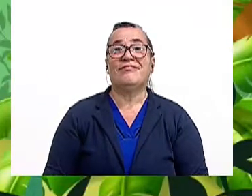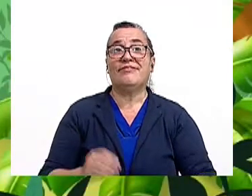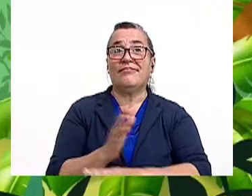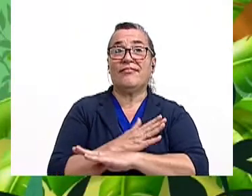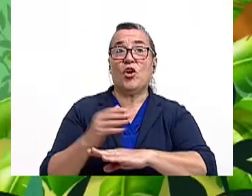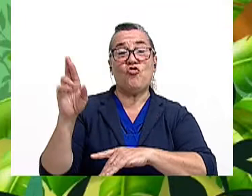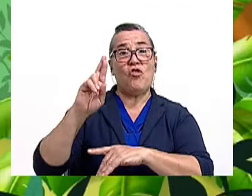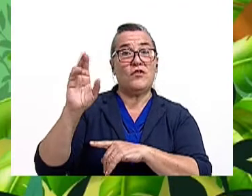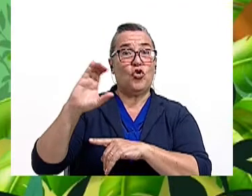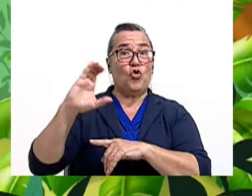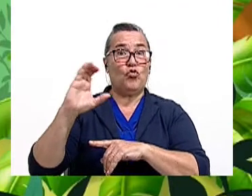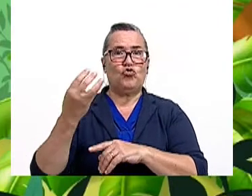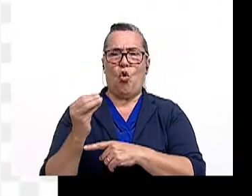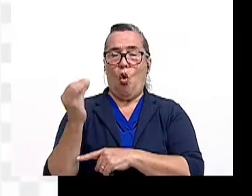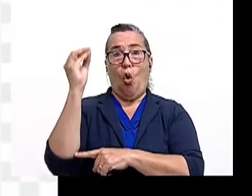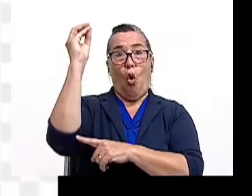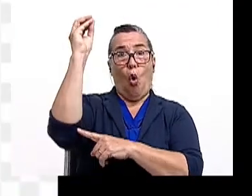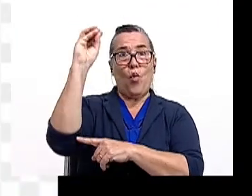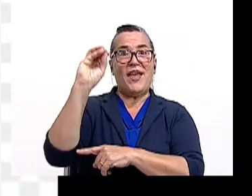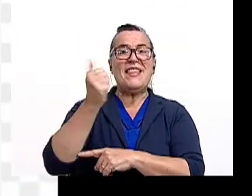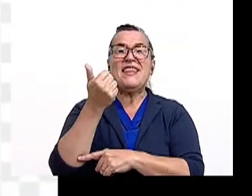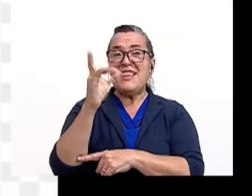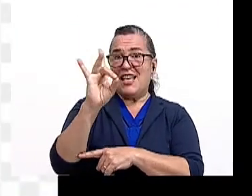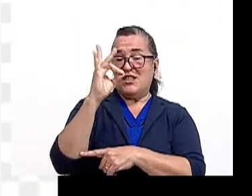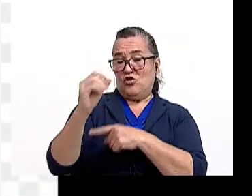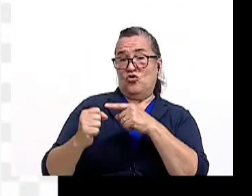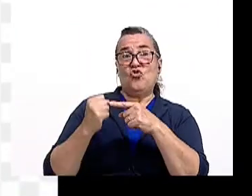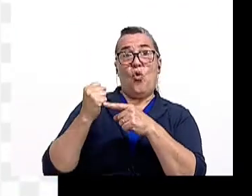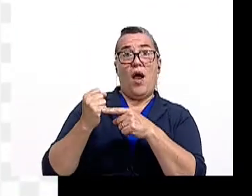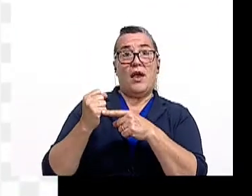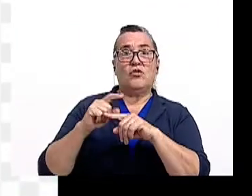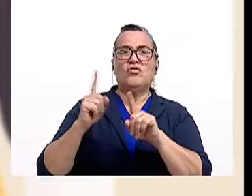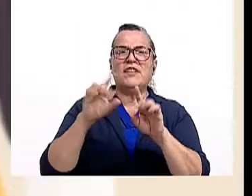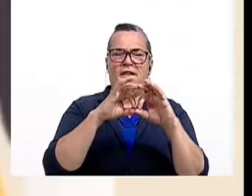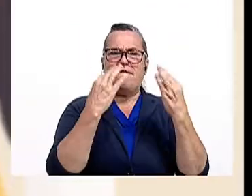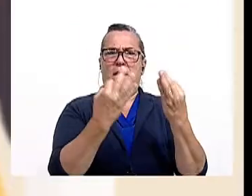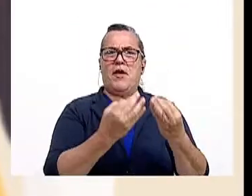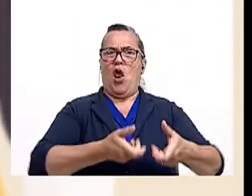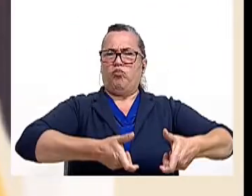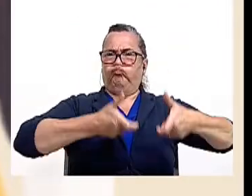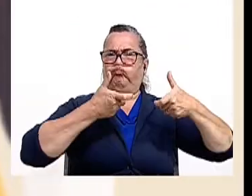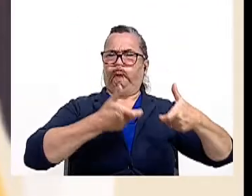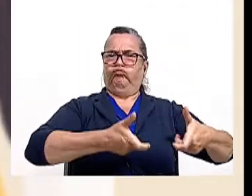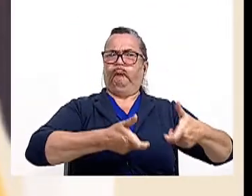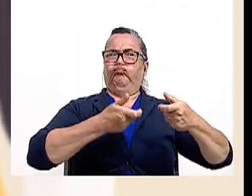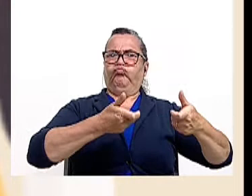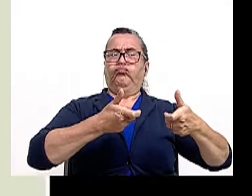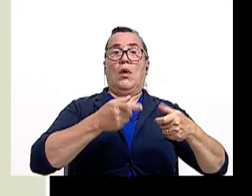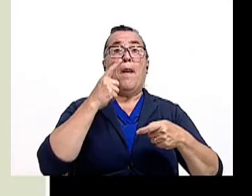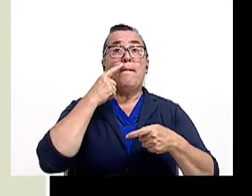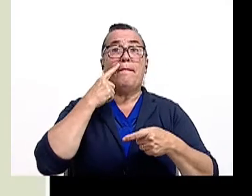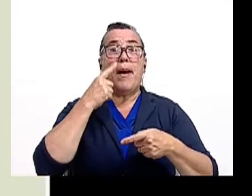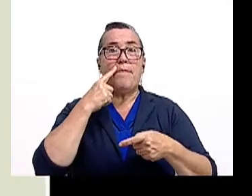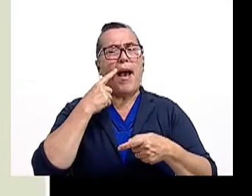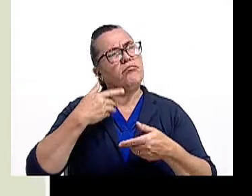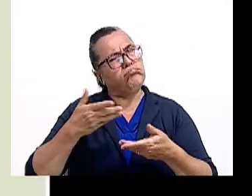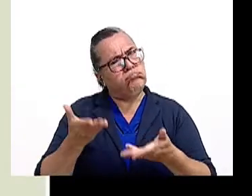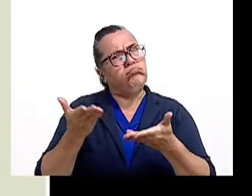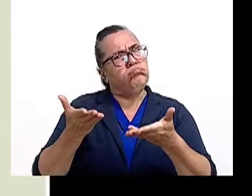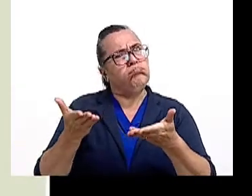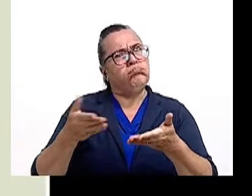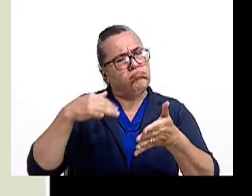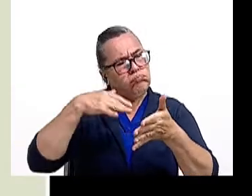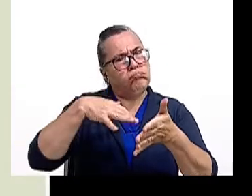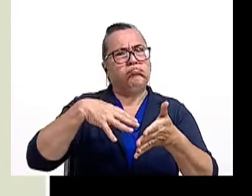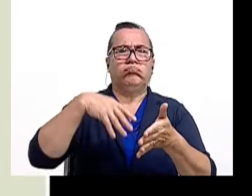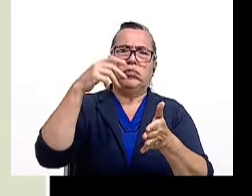Robinson Crusoe es un joven de apenas 18 años, pero de una familia muy acomodada. Su padre le insiste que estudie